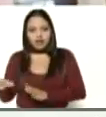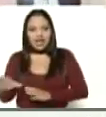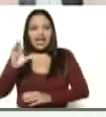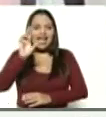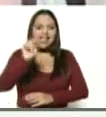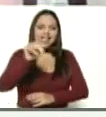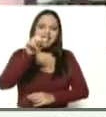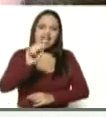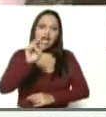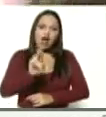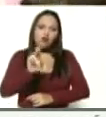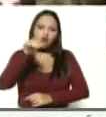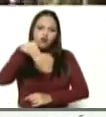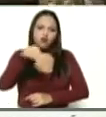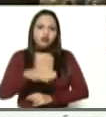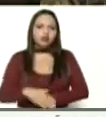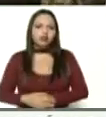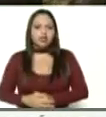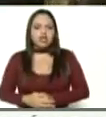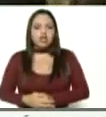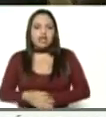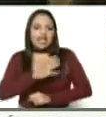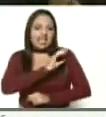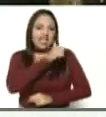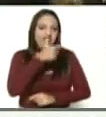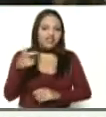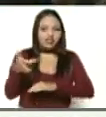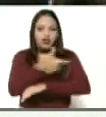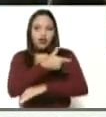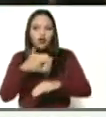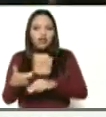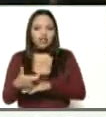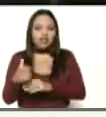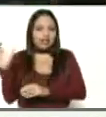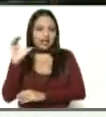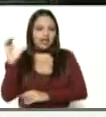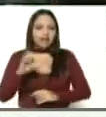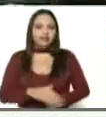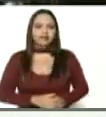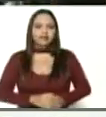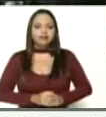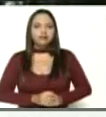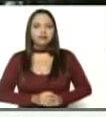Fernández, nuestro jefe del gobierno de Caracas.